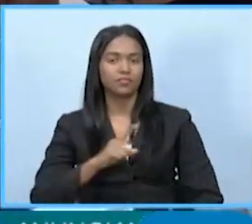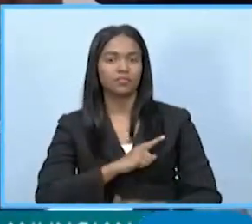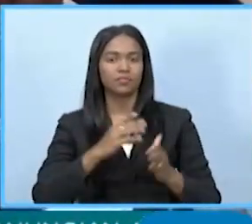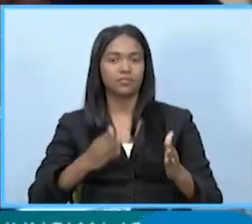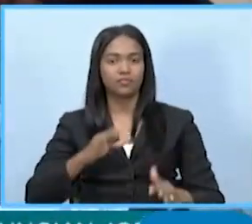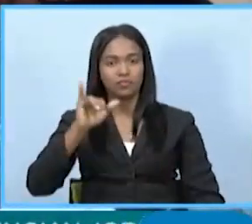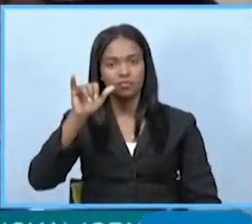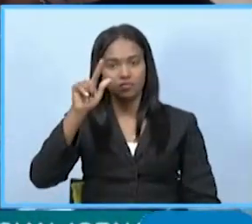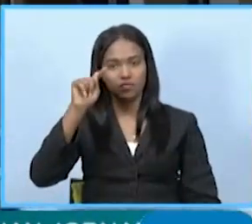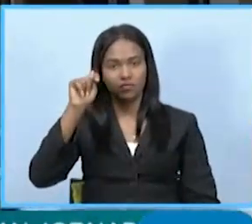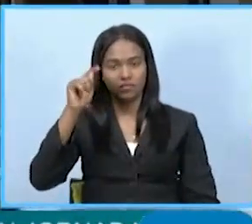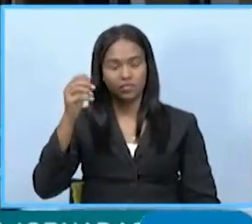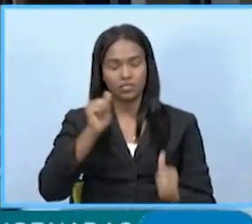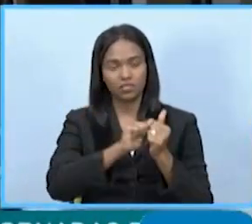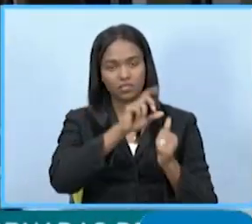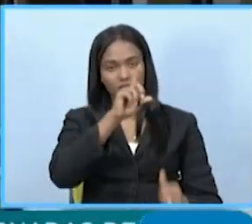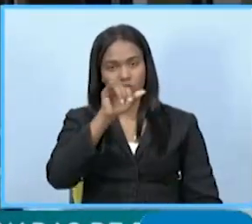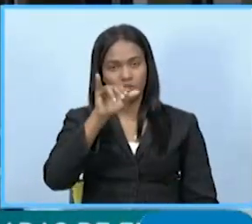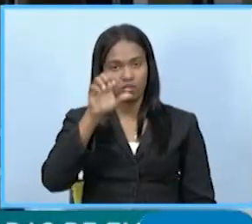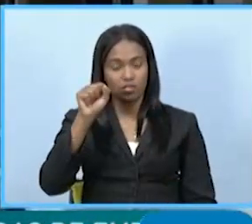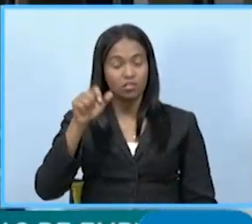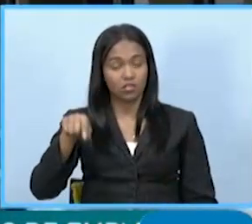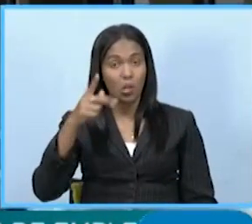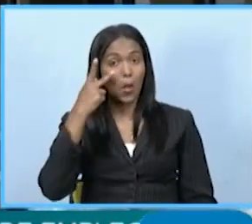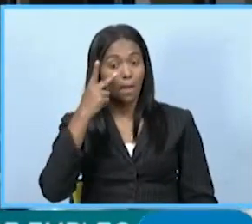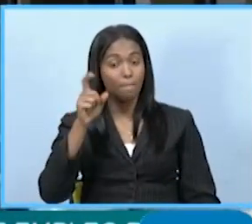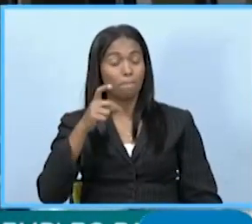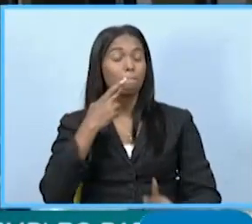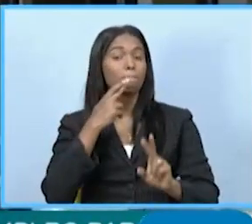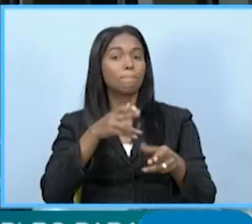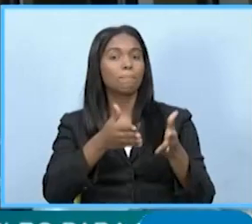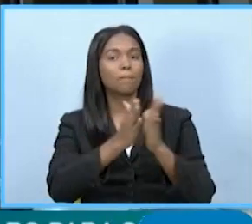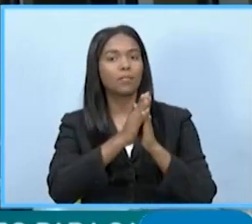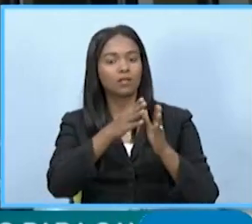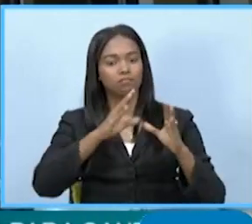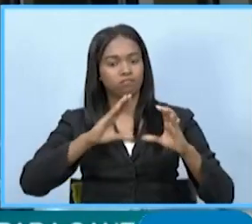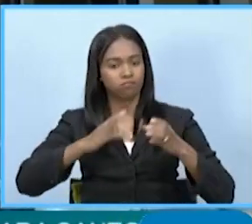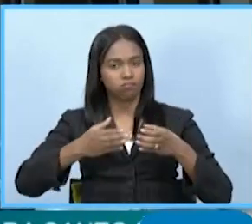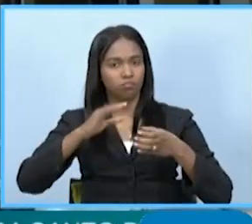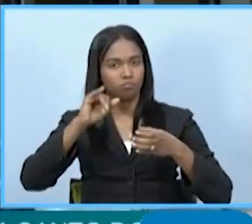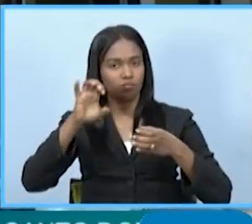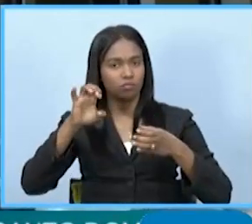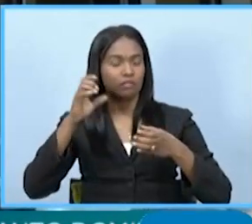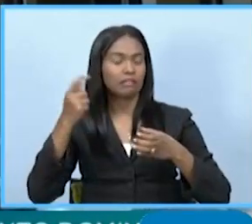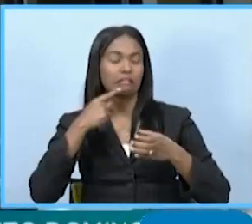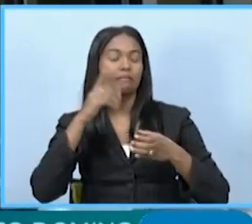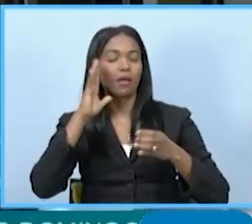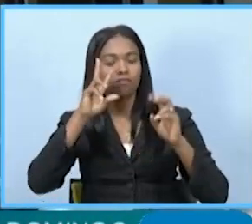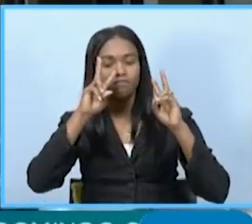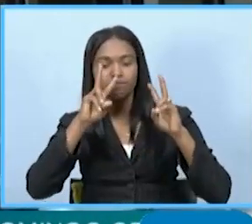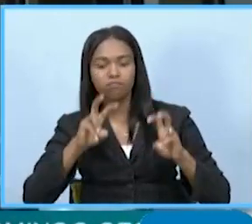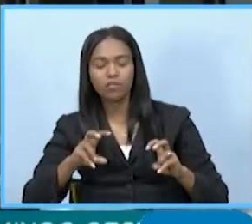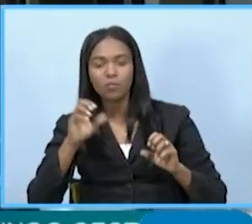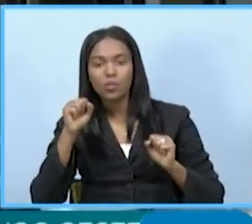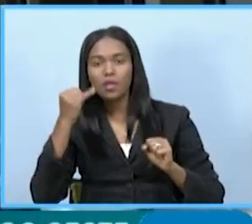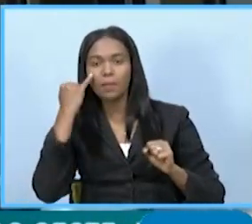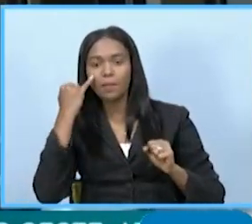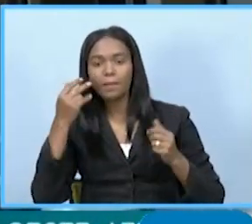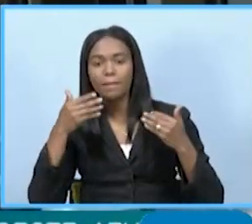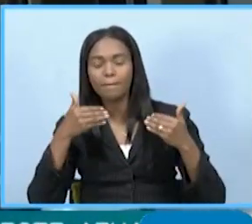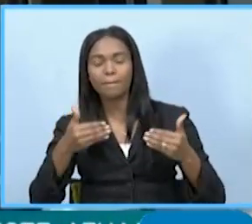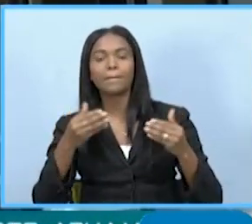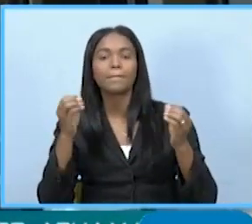Burnigal y el senador Dionis Sánchez, aunque no niegan que se responda al pedido de la Junta, indicaron que se estudiará la factibilidad de